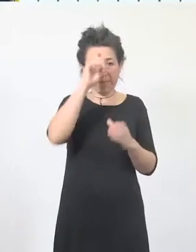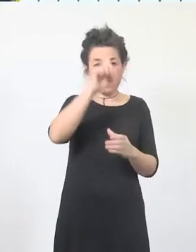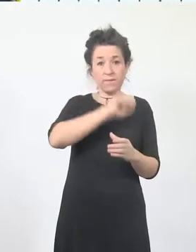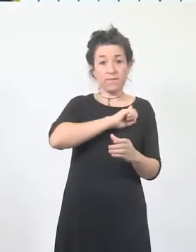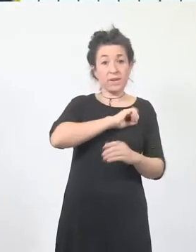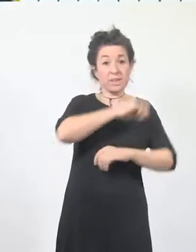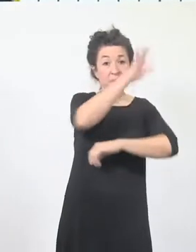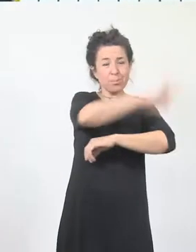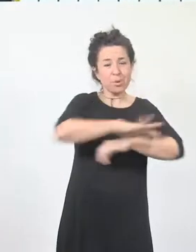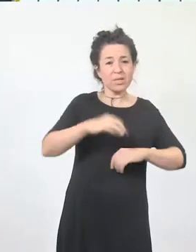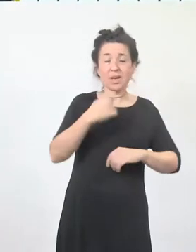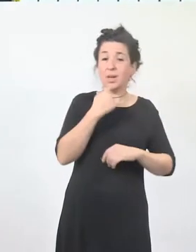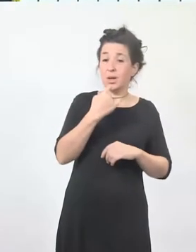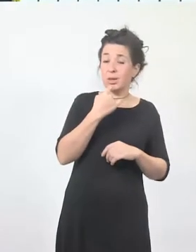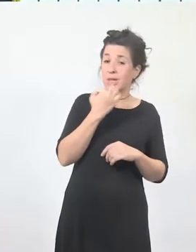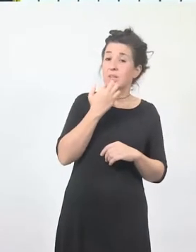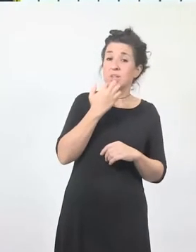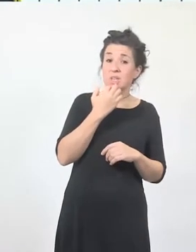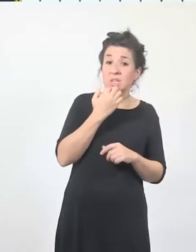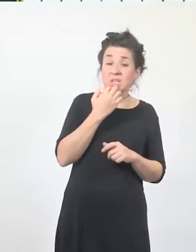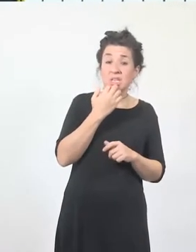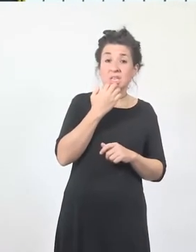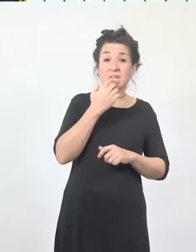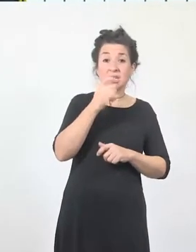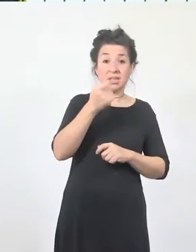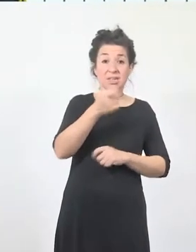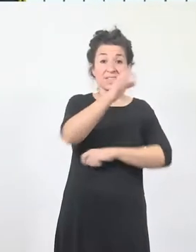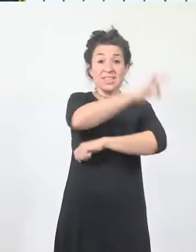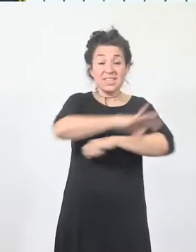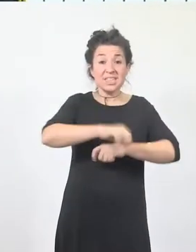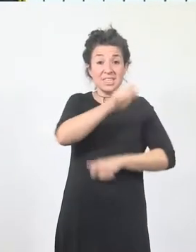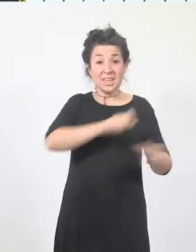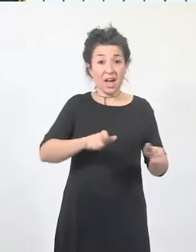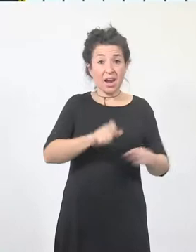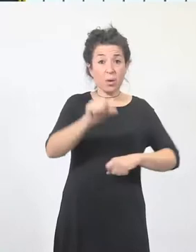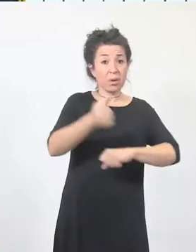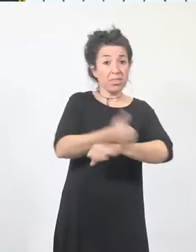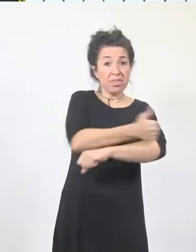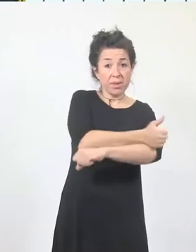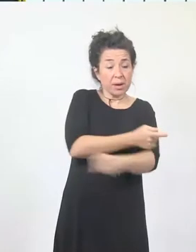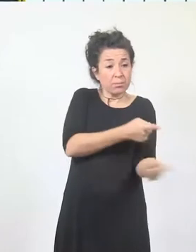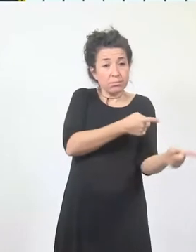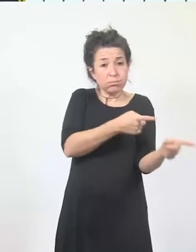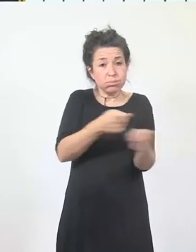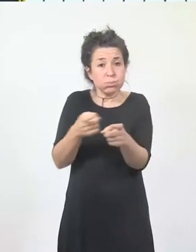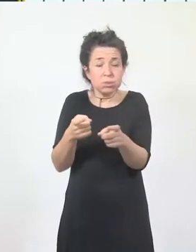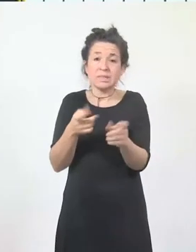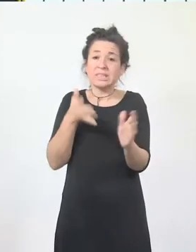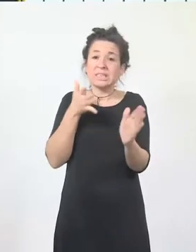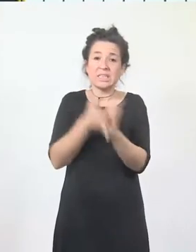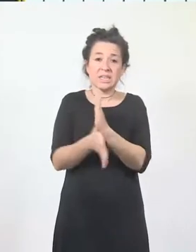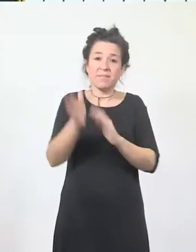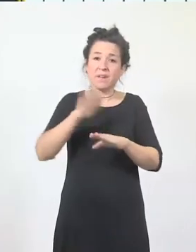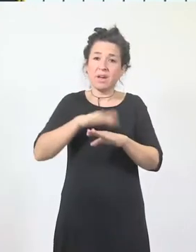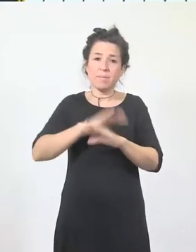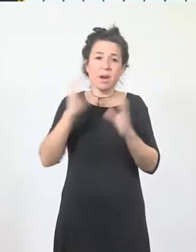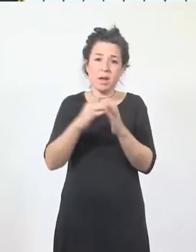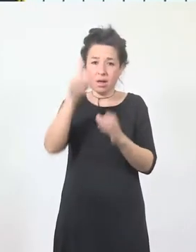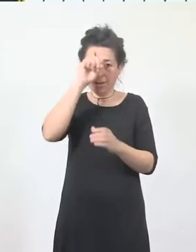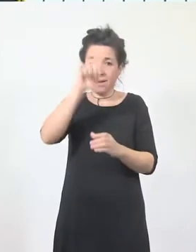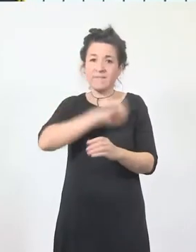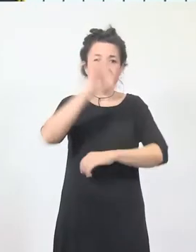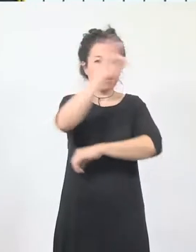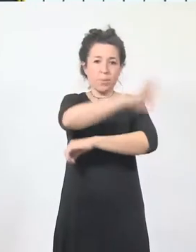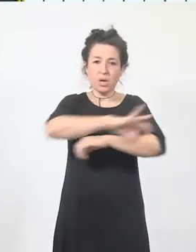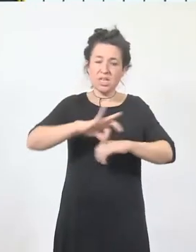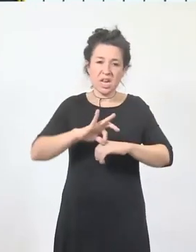Polisario advirtió en que si se van a atacar los saharauis civiles, para el Frente Polisario ya es el fin de ese cese